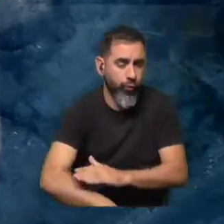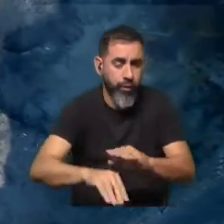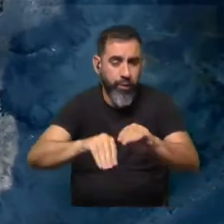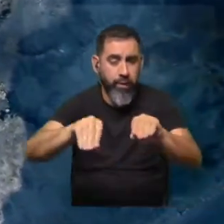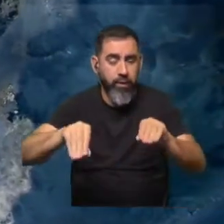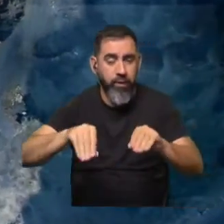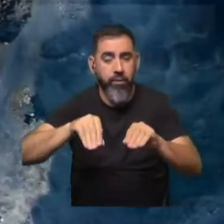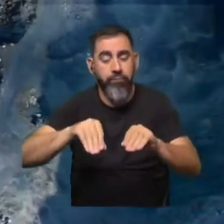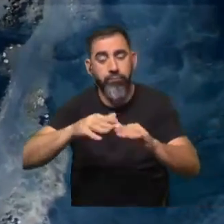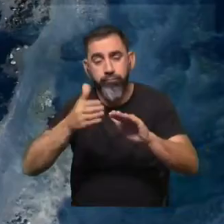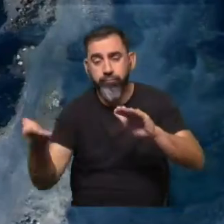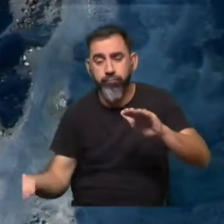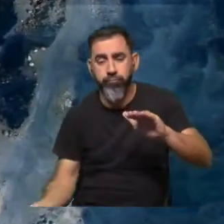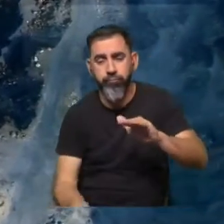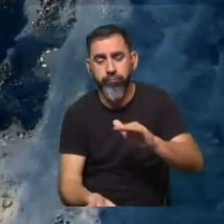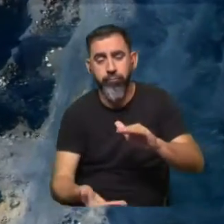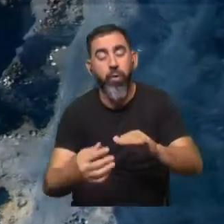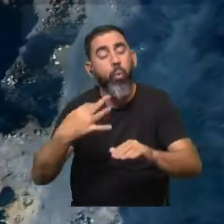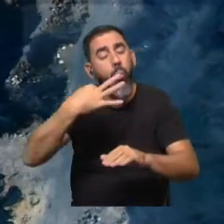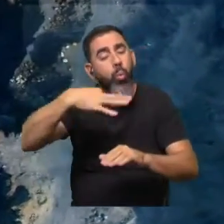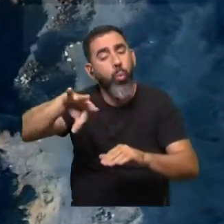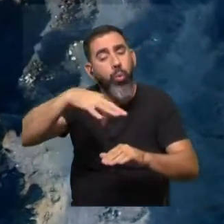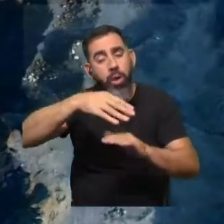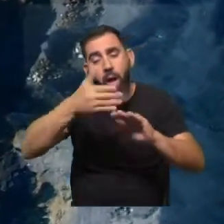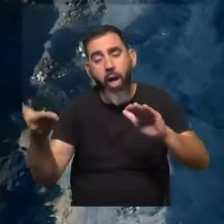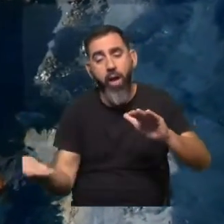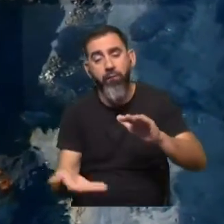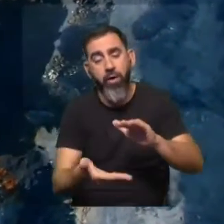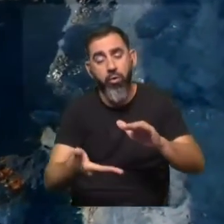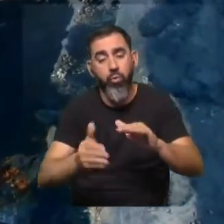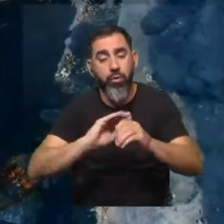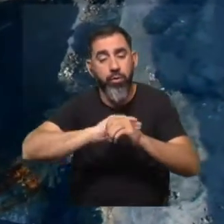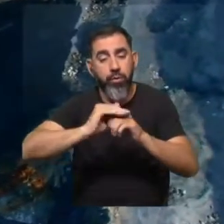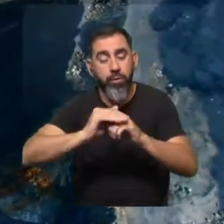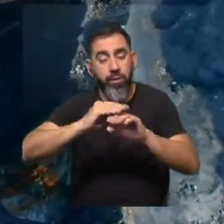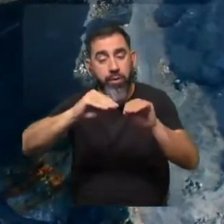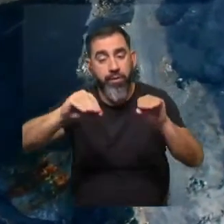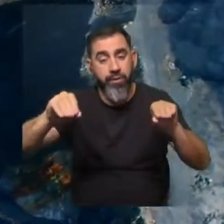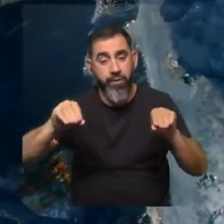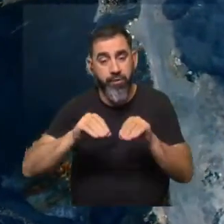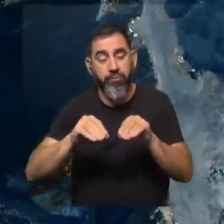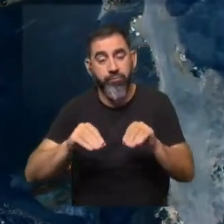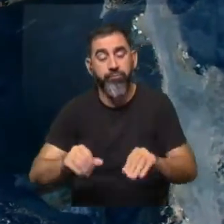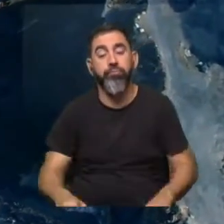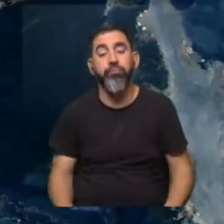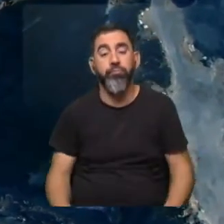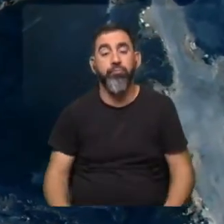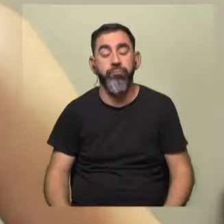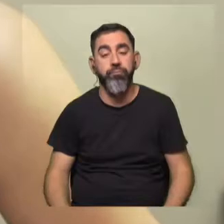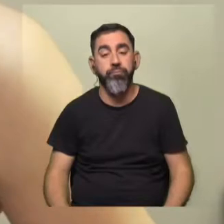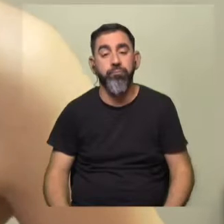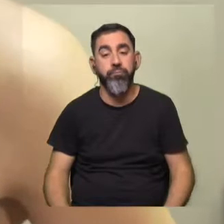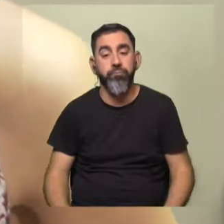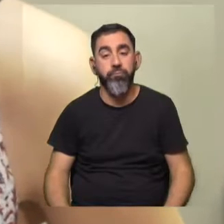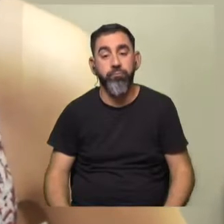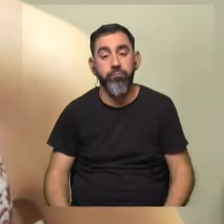Por debajo, en realidad debe ser la única gema que se forma por debajo de la corteza, en el manto superior. Y hay